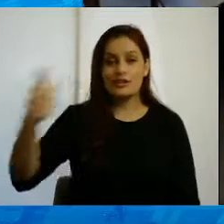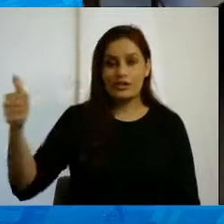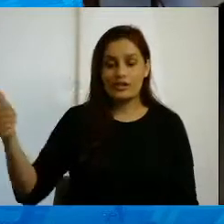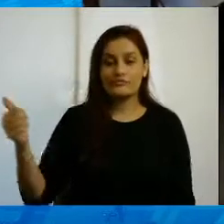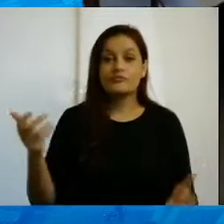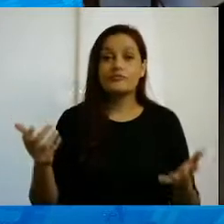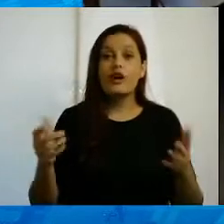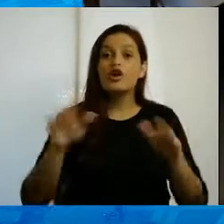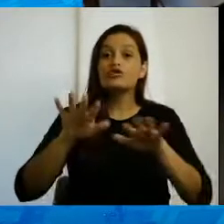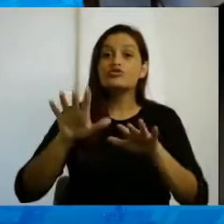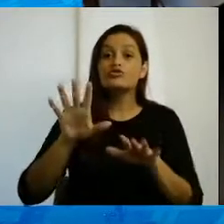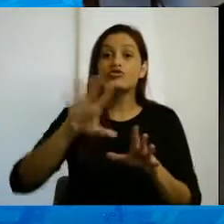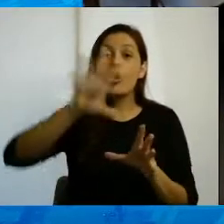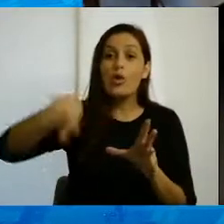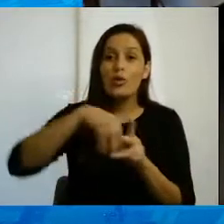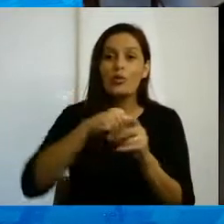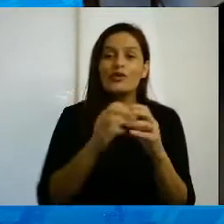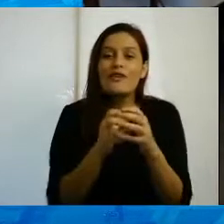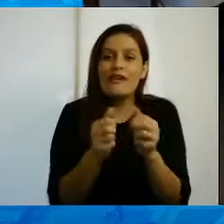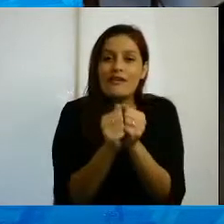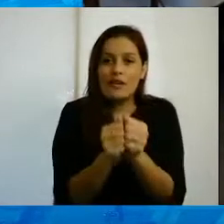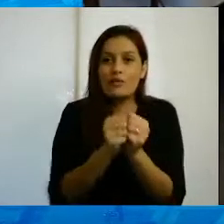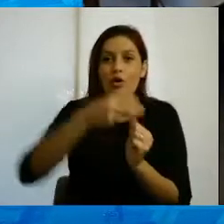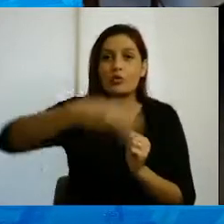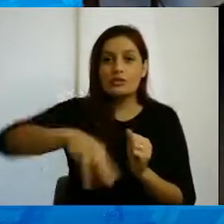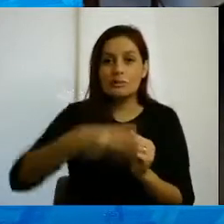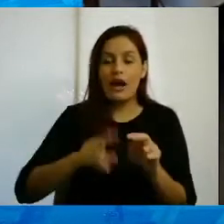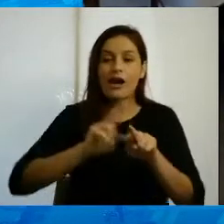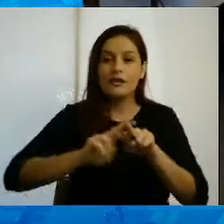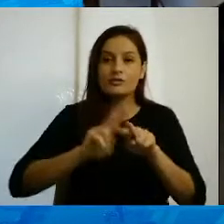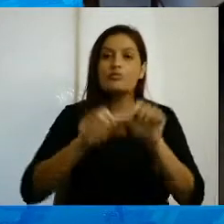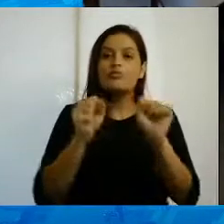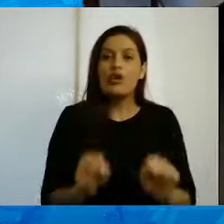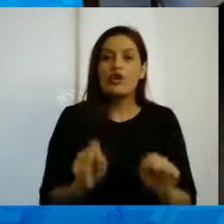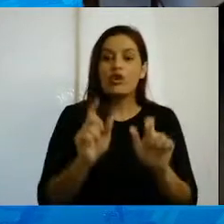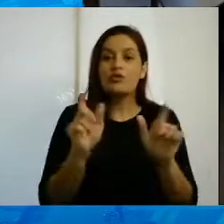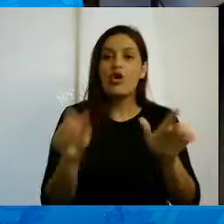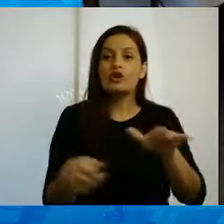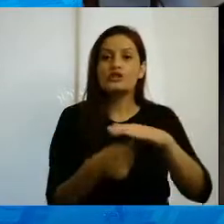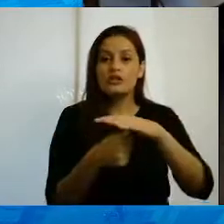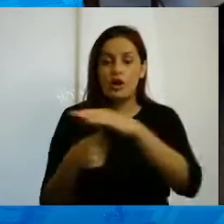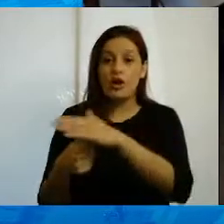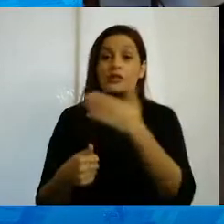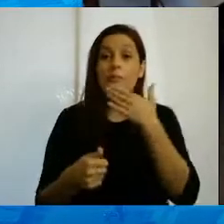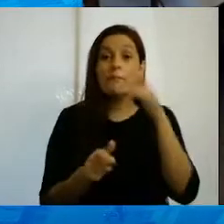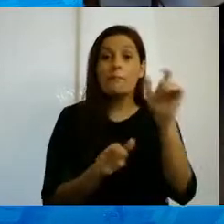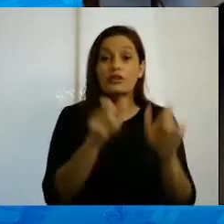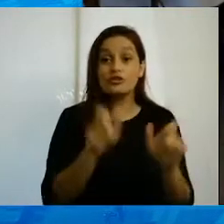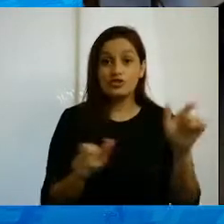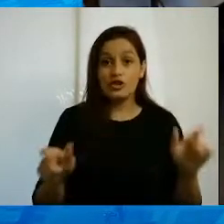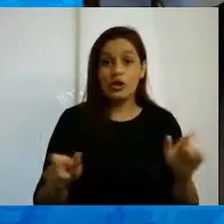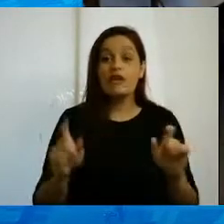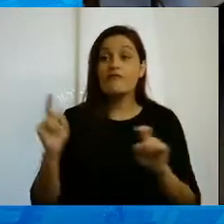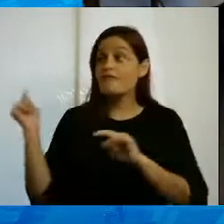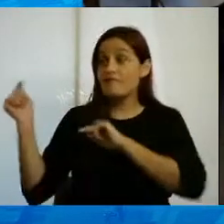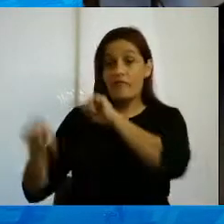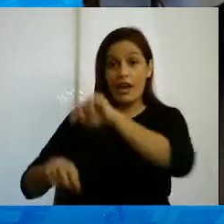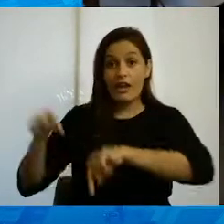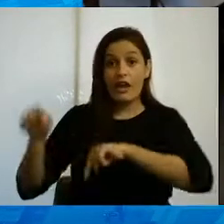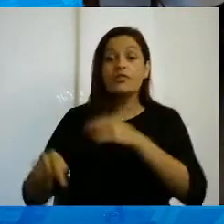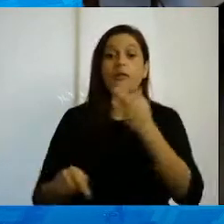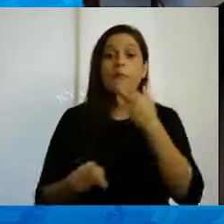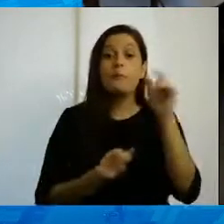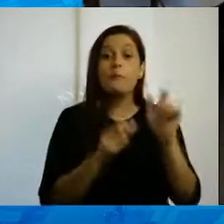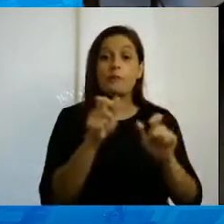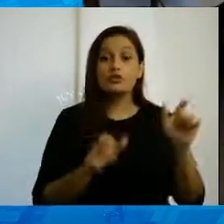a todo el equipo municipal que hace posible este consejo y también a las personas que están de manera presencial y